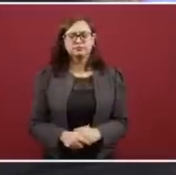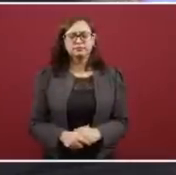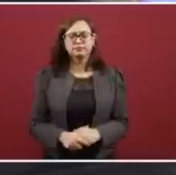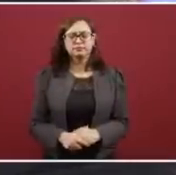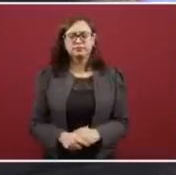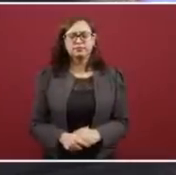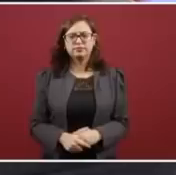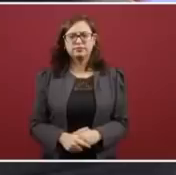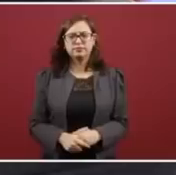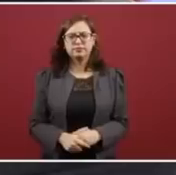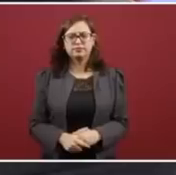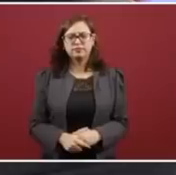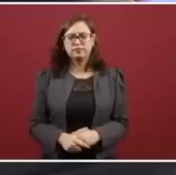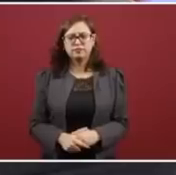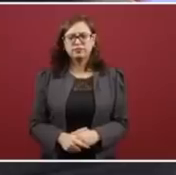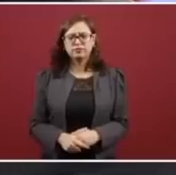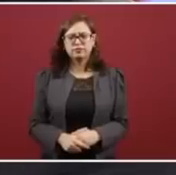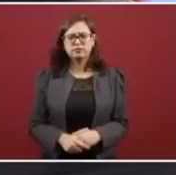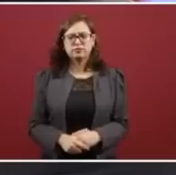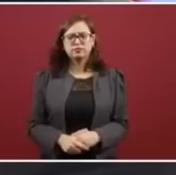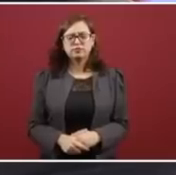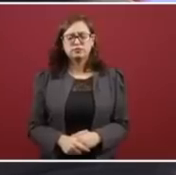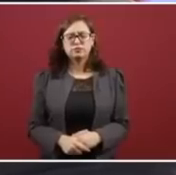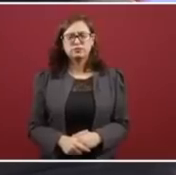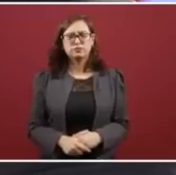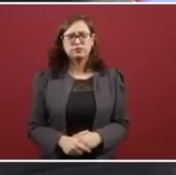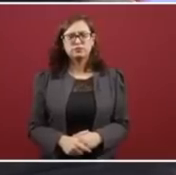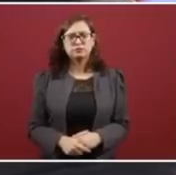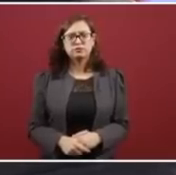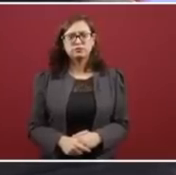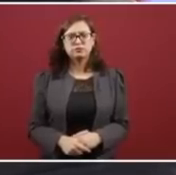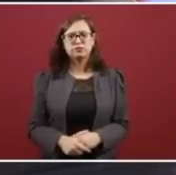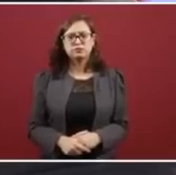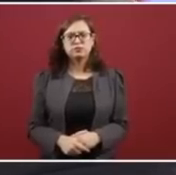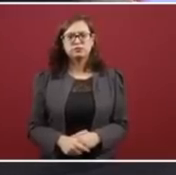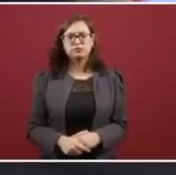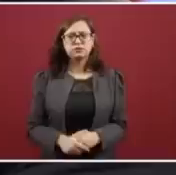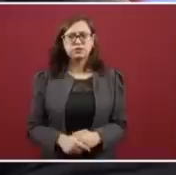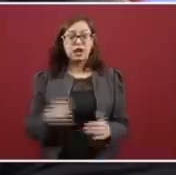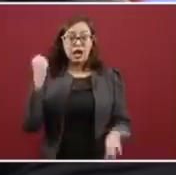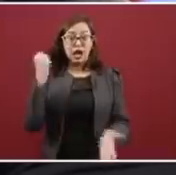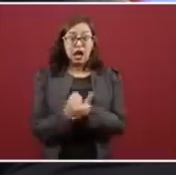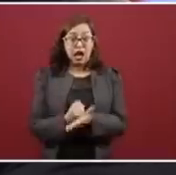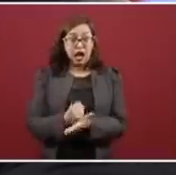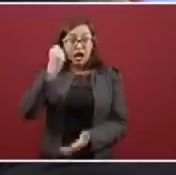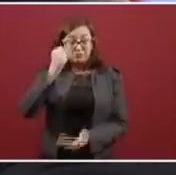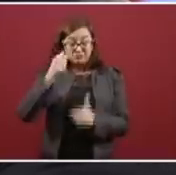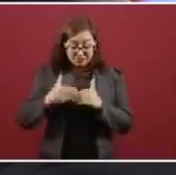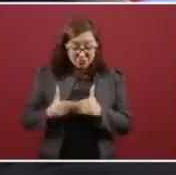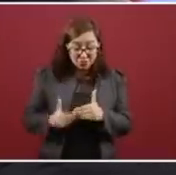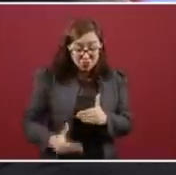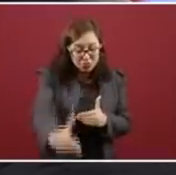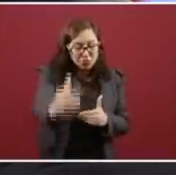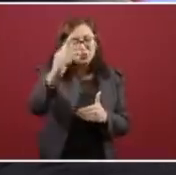es de aprobarse una etapa nueva